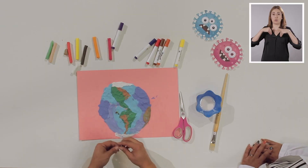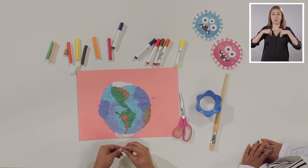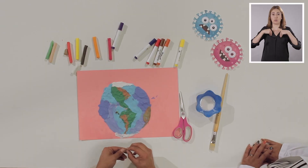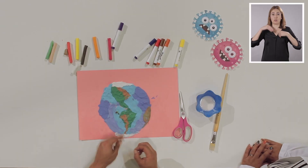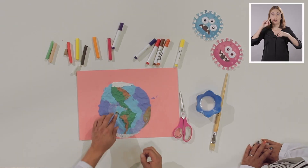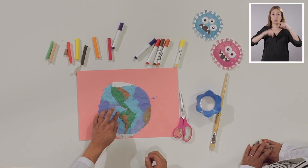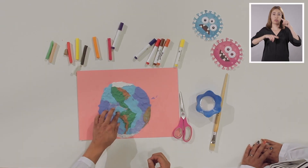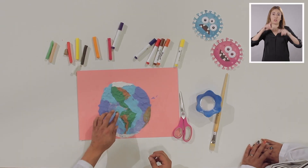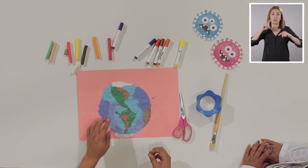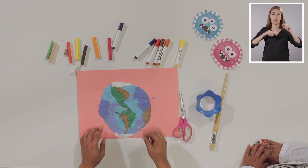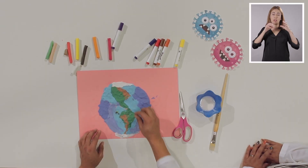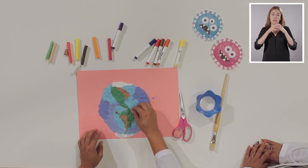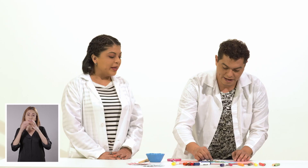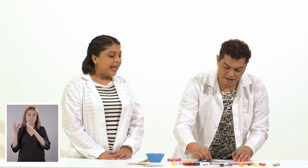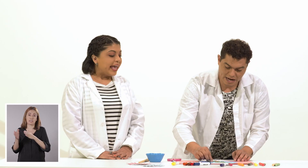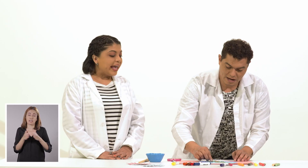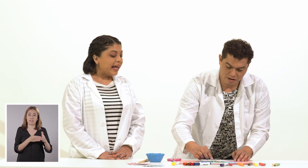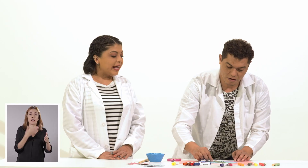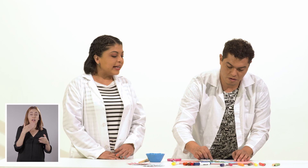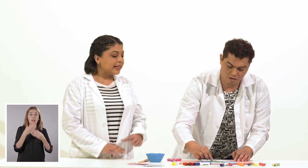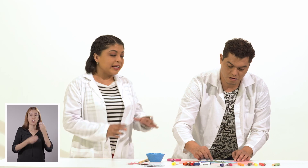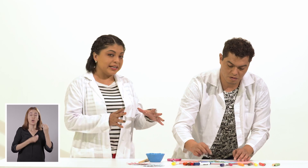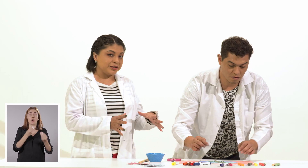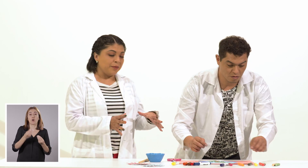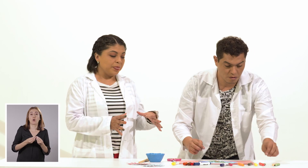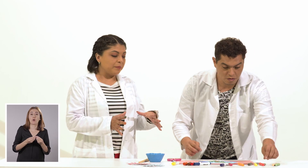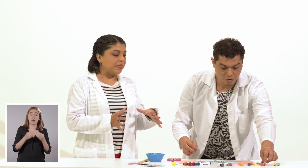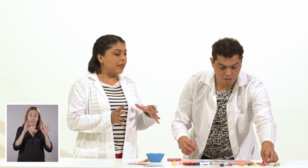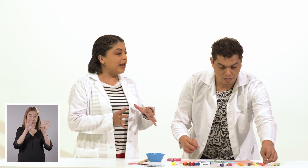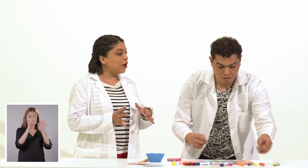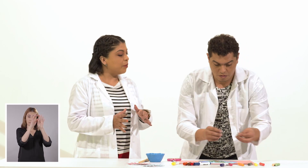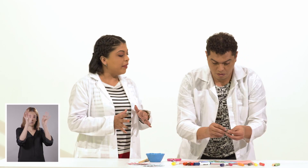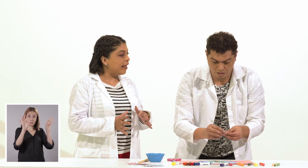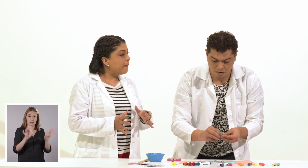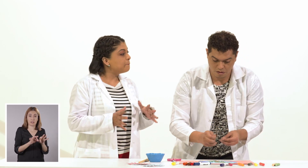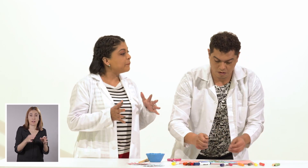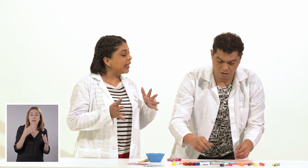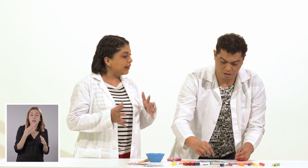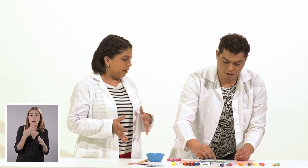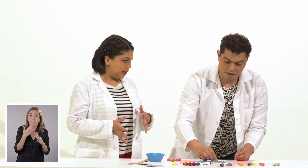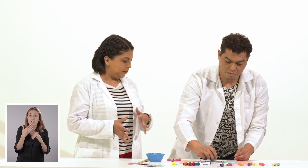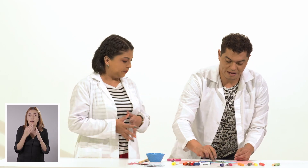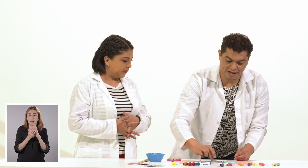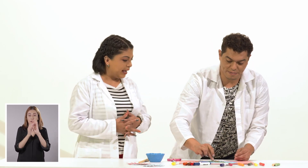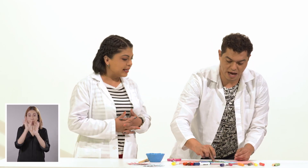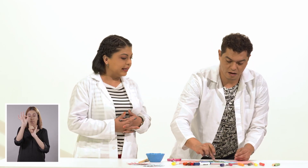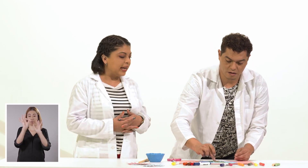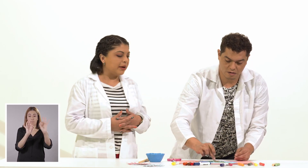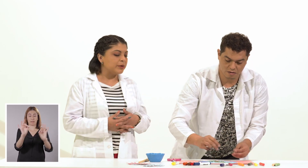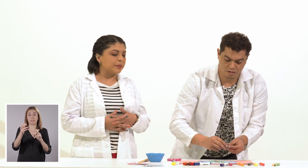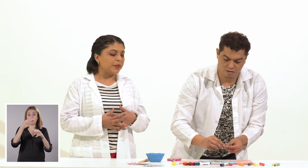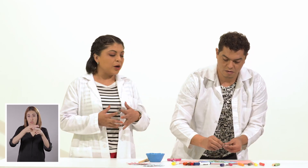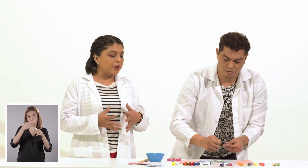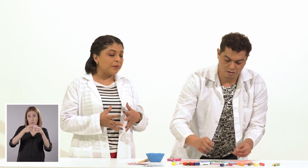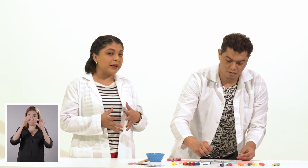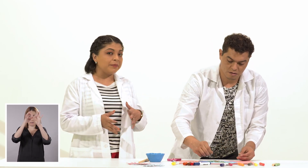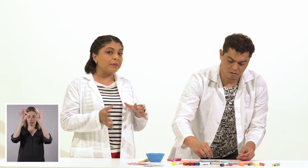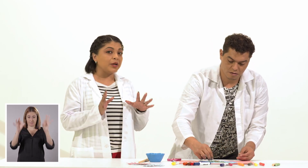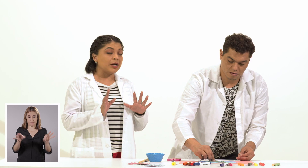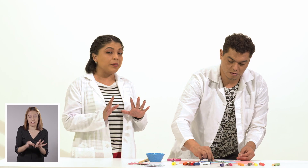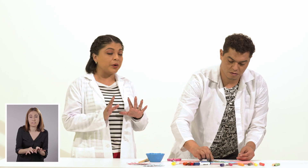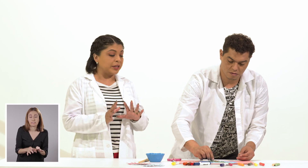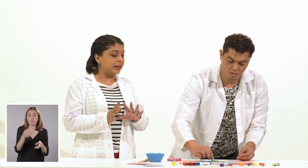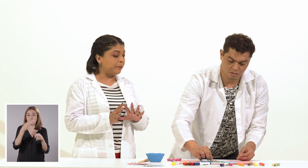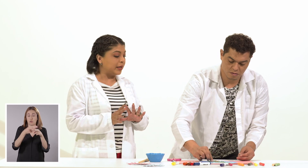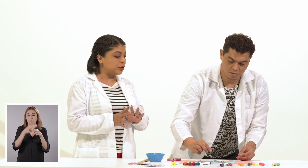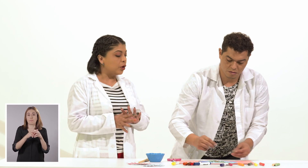Islas Galápagos. Perfecto. Este registro va a tener el nombre de pandemia. ¿Ya? Así que le vamos a poner el nombre de pandemia,